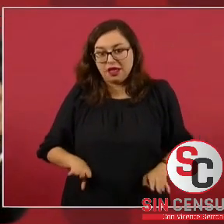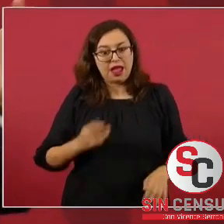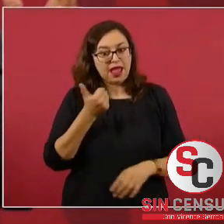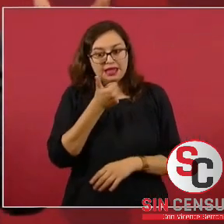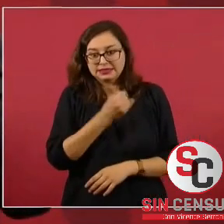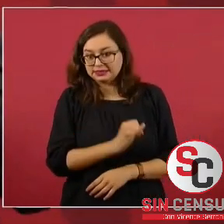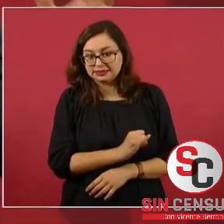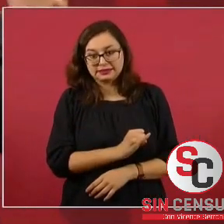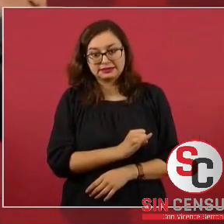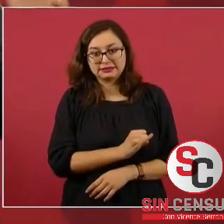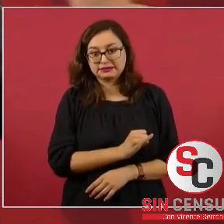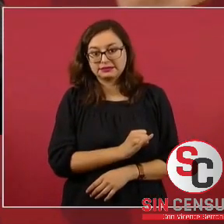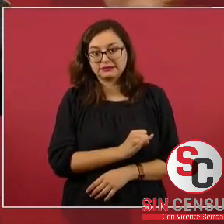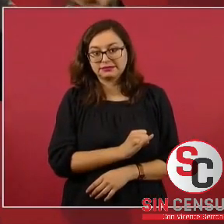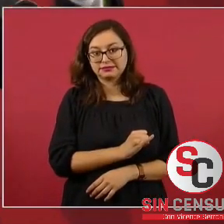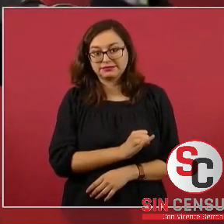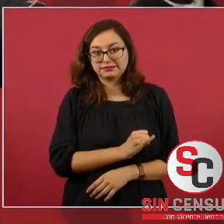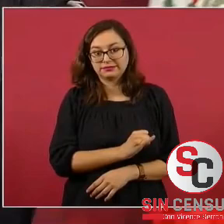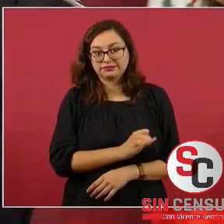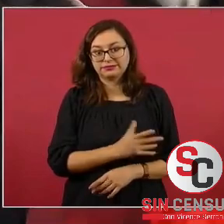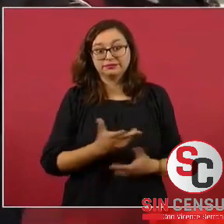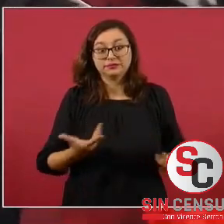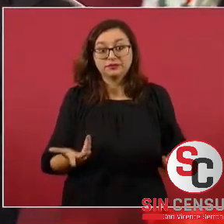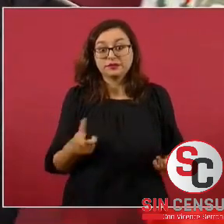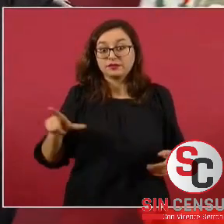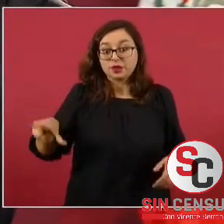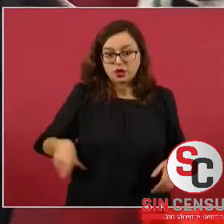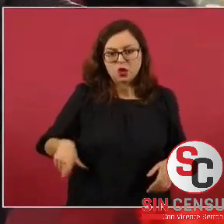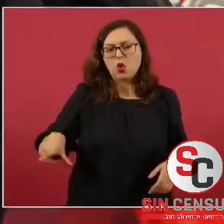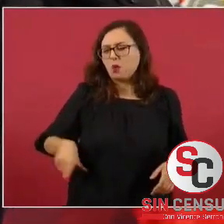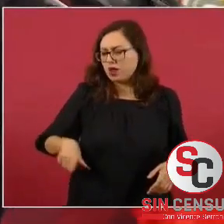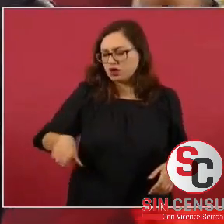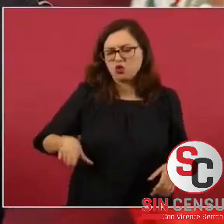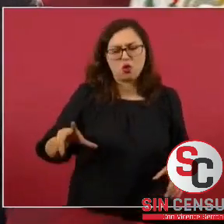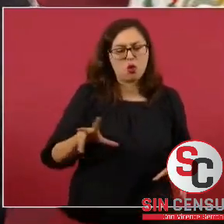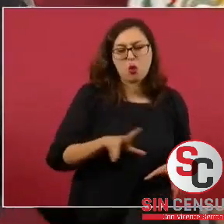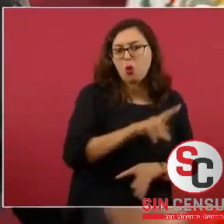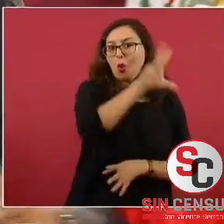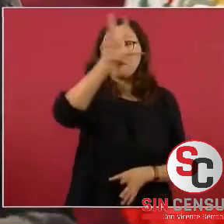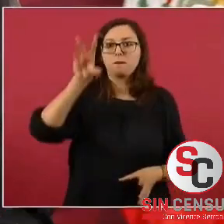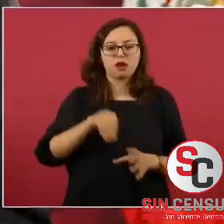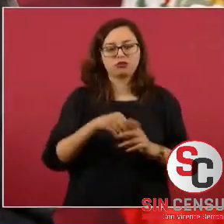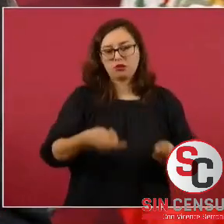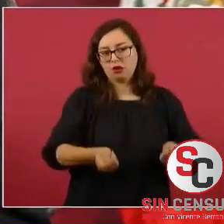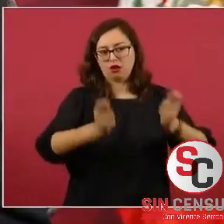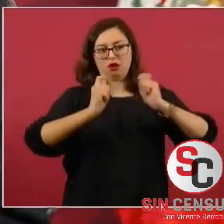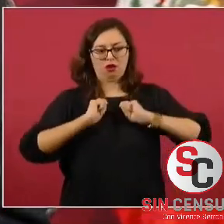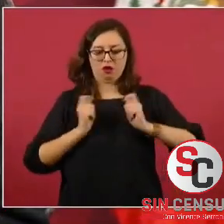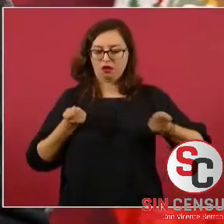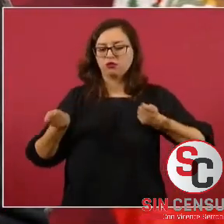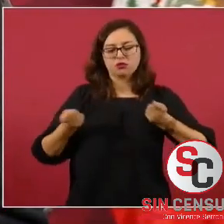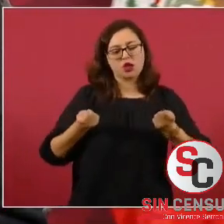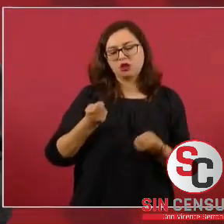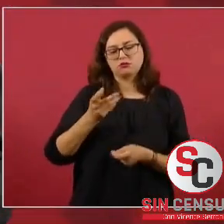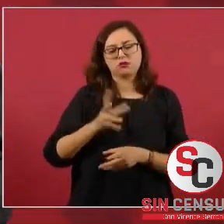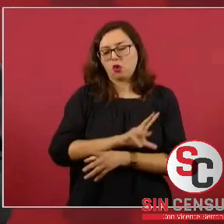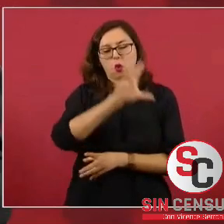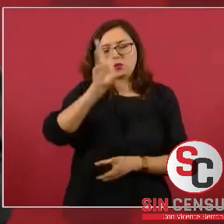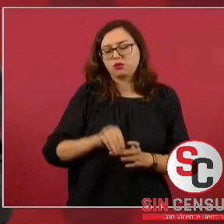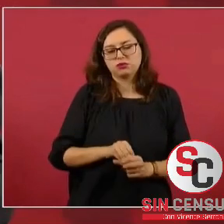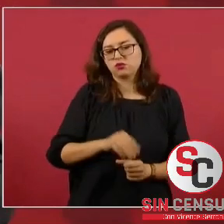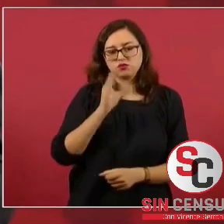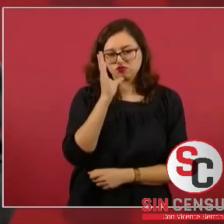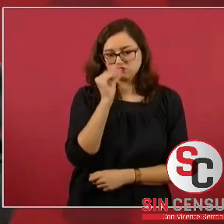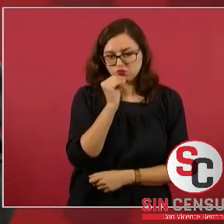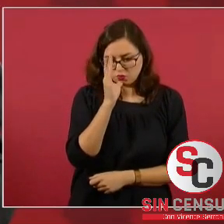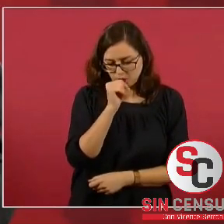Y claro, no puede el Estado abarcarlo todo, pero sí hay cuestiones que son